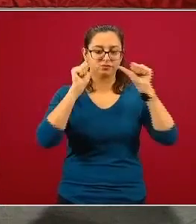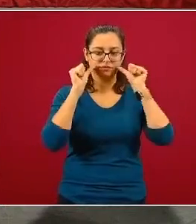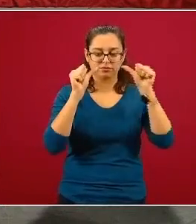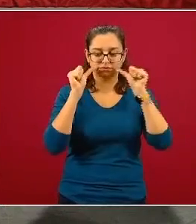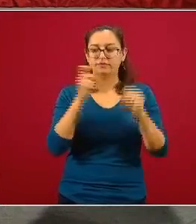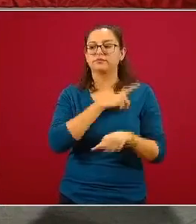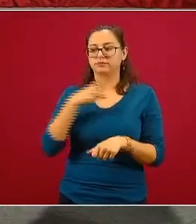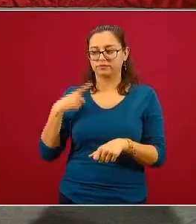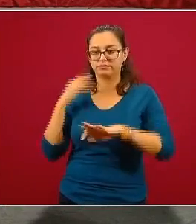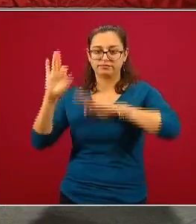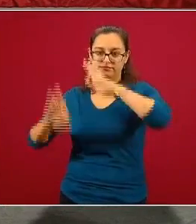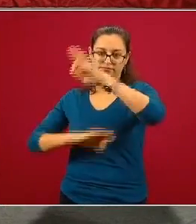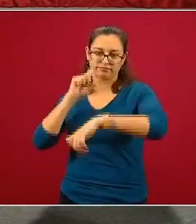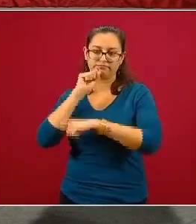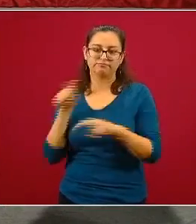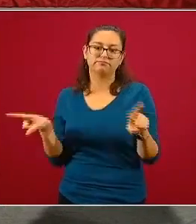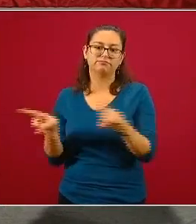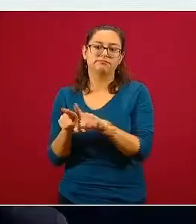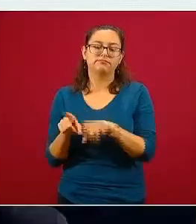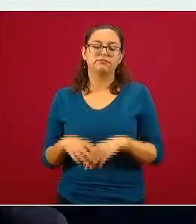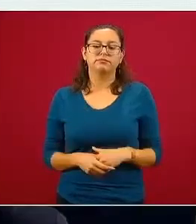hasta ahora. La siguiente.